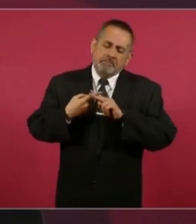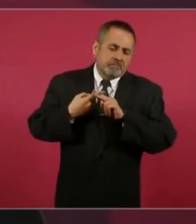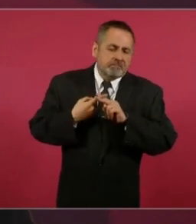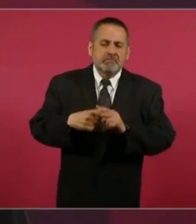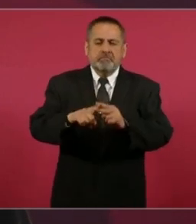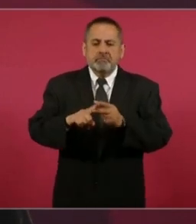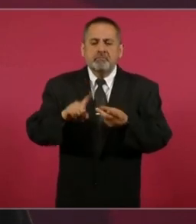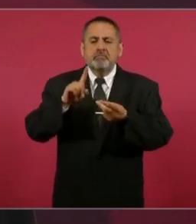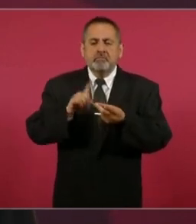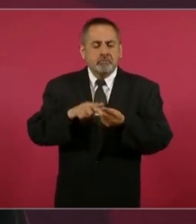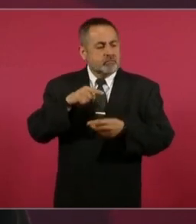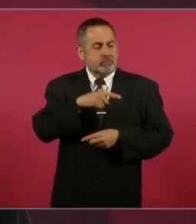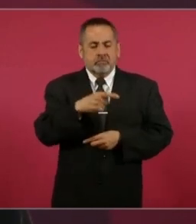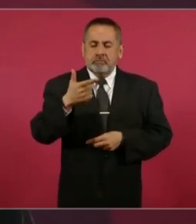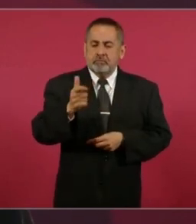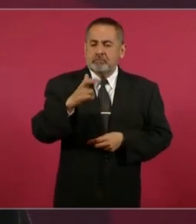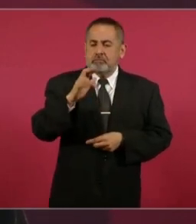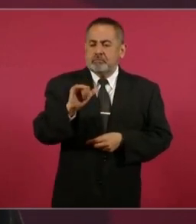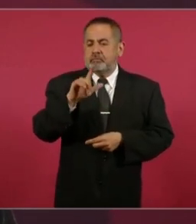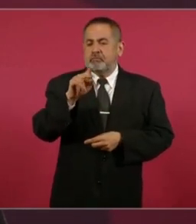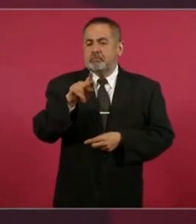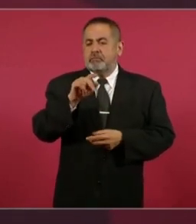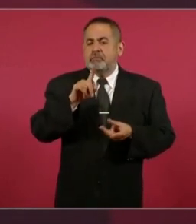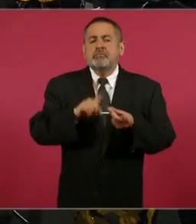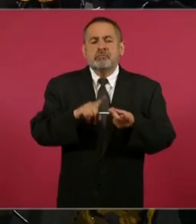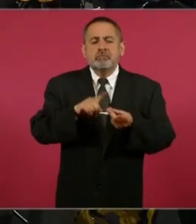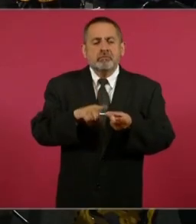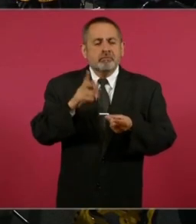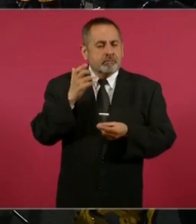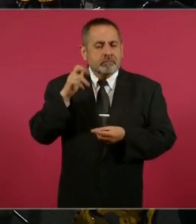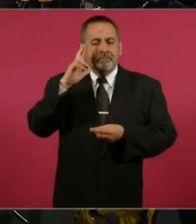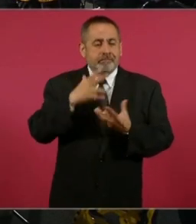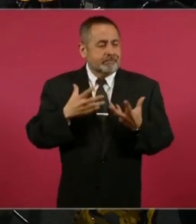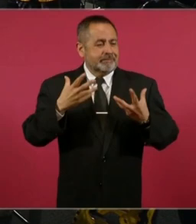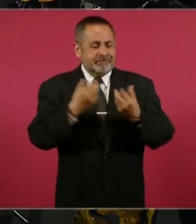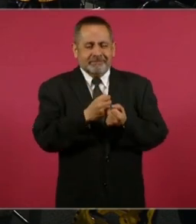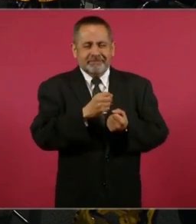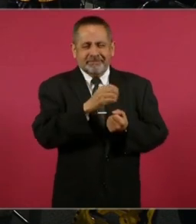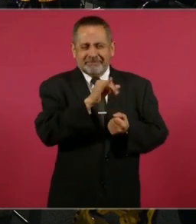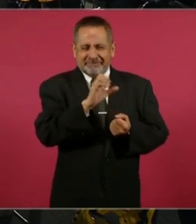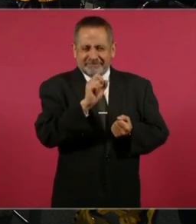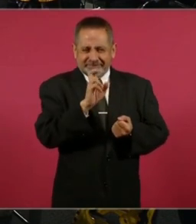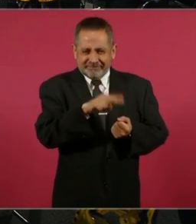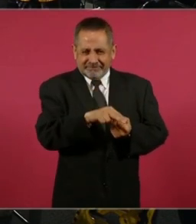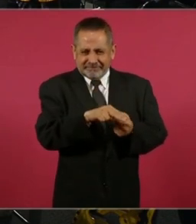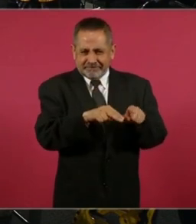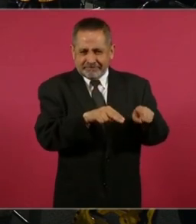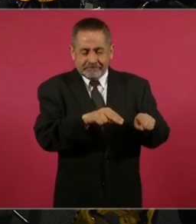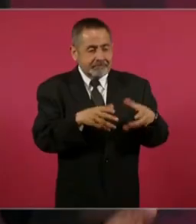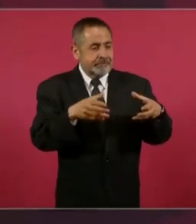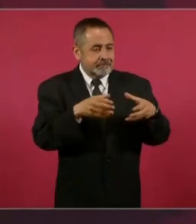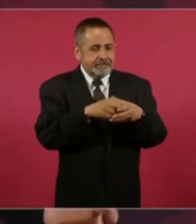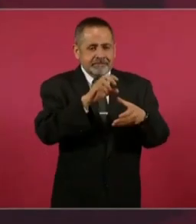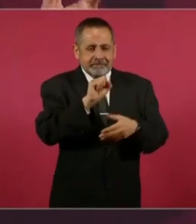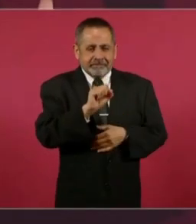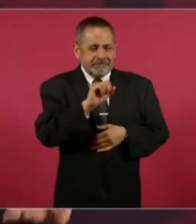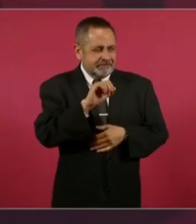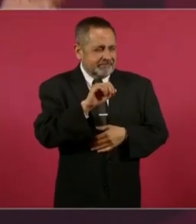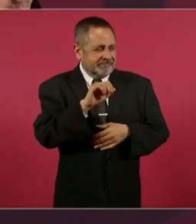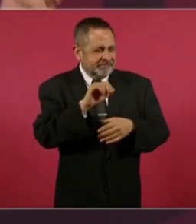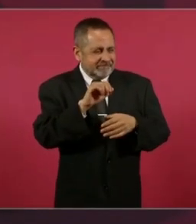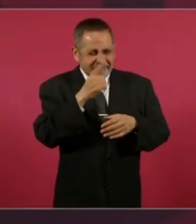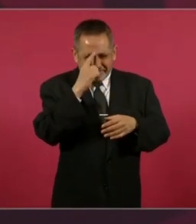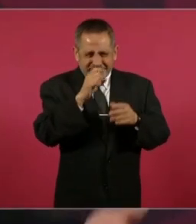de decir García Luna en el el sistema de espionaje de Carlos